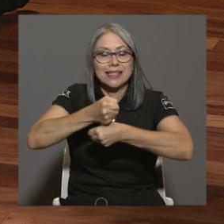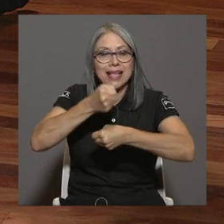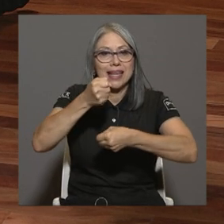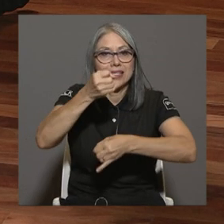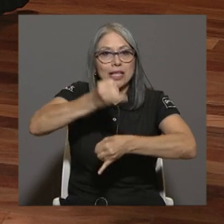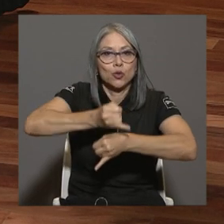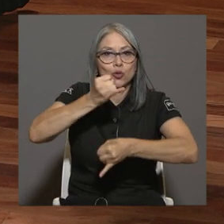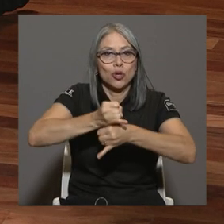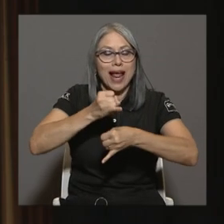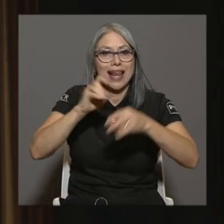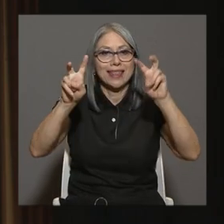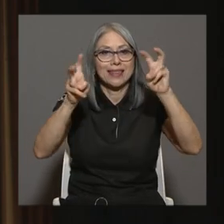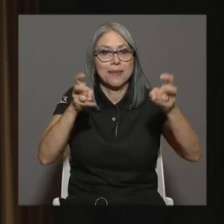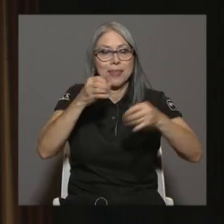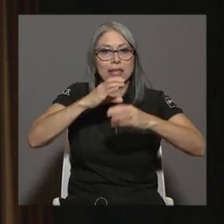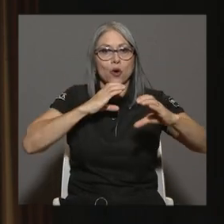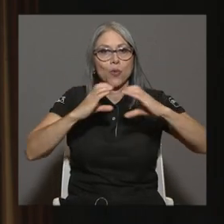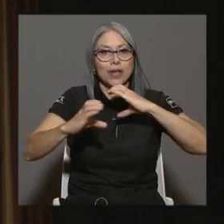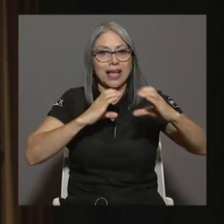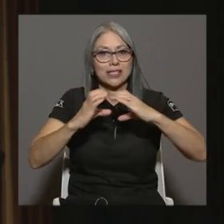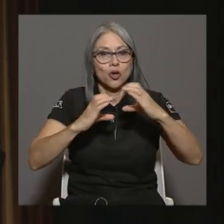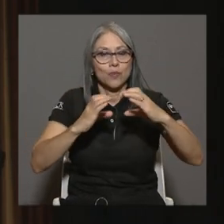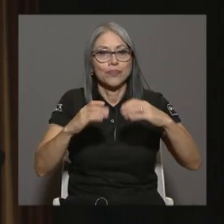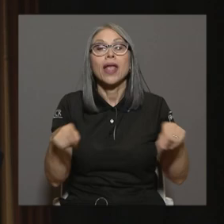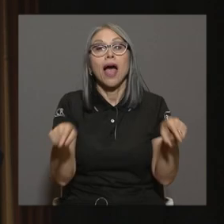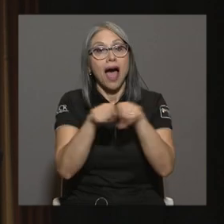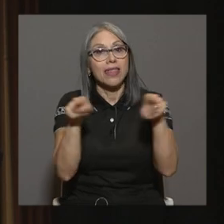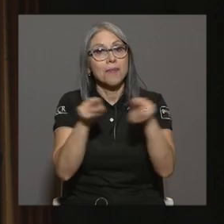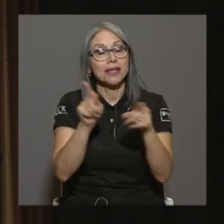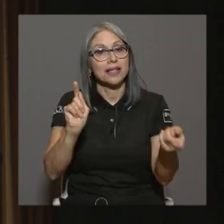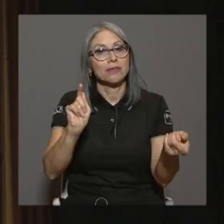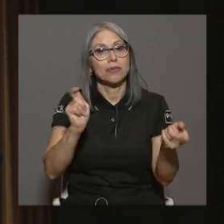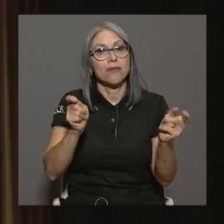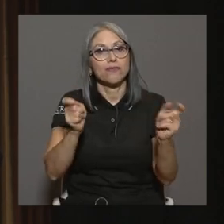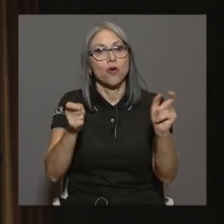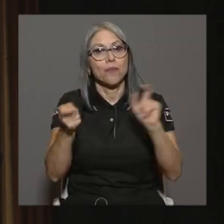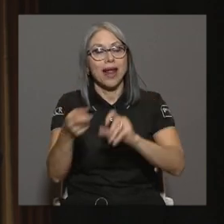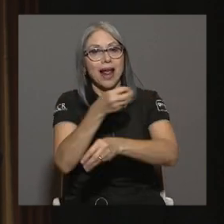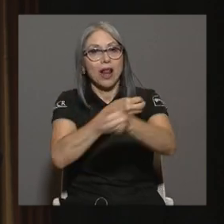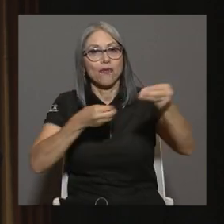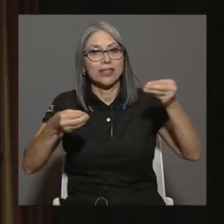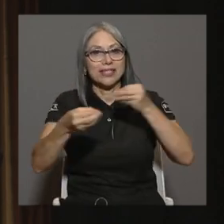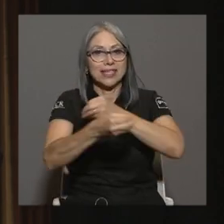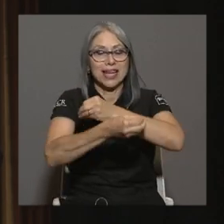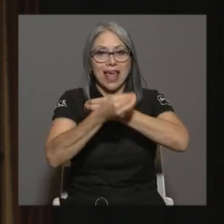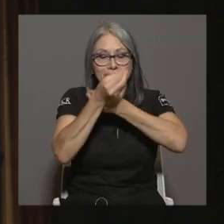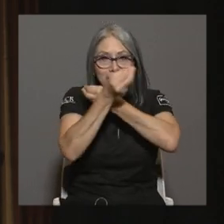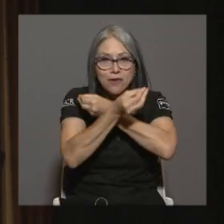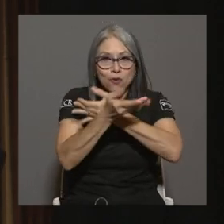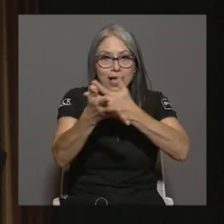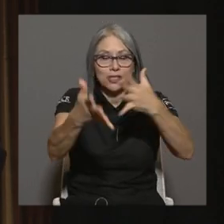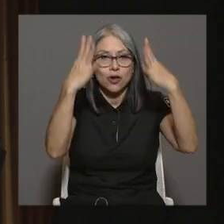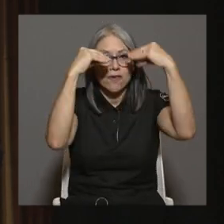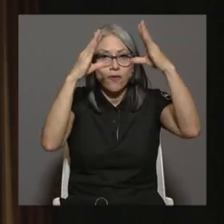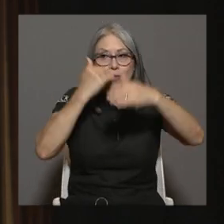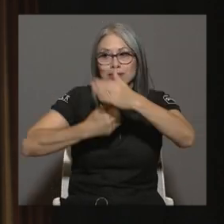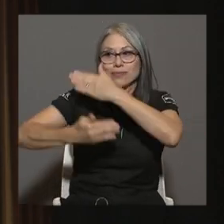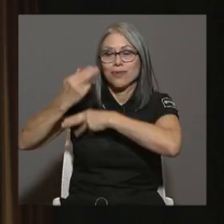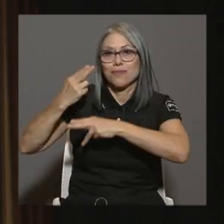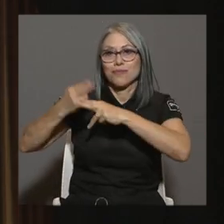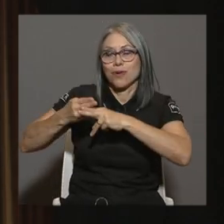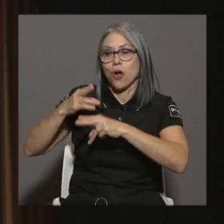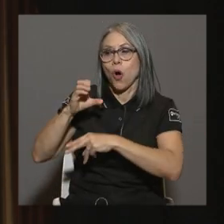materia de comunicación, además de transformar a la Oficina de Divulgación e Información, lo que conocimos como